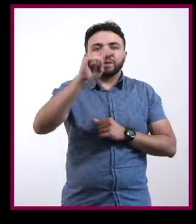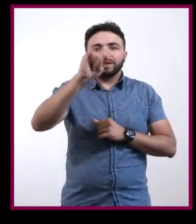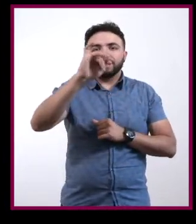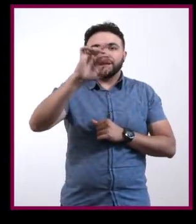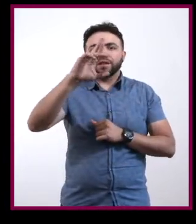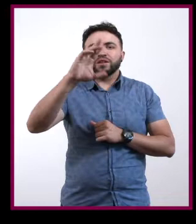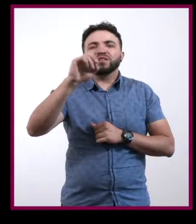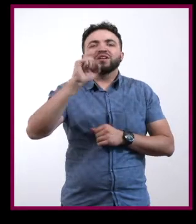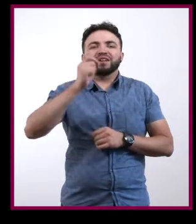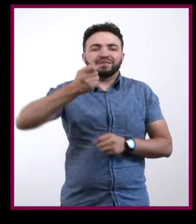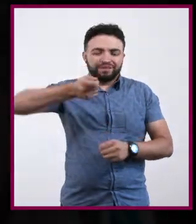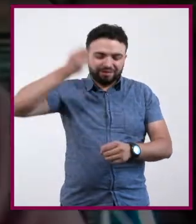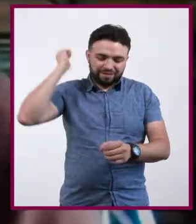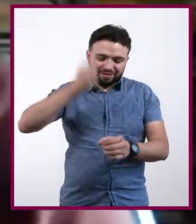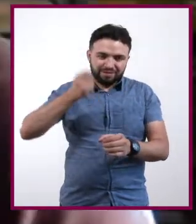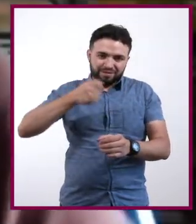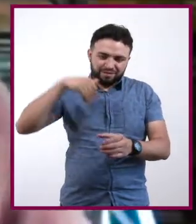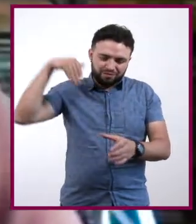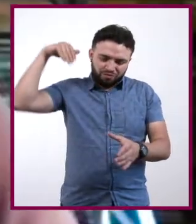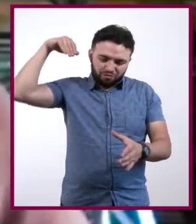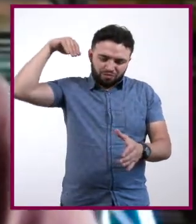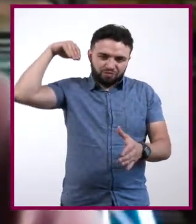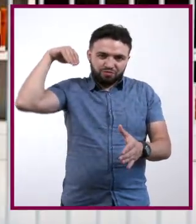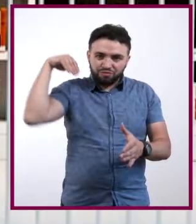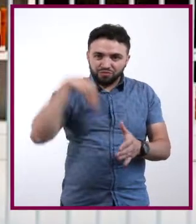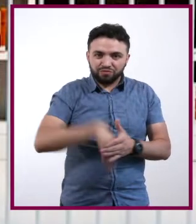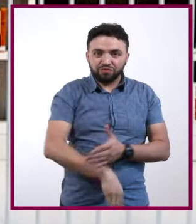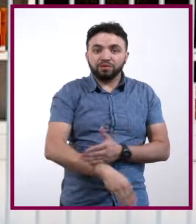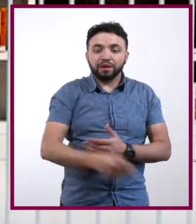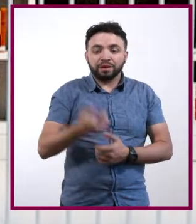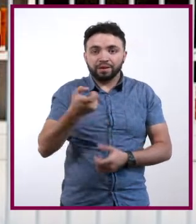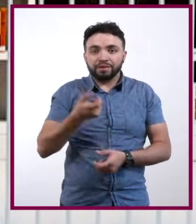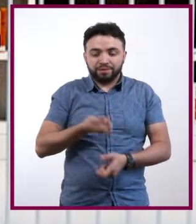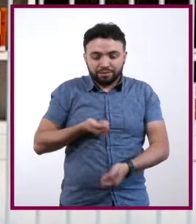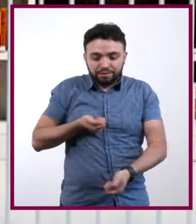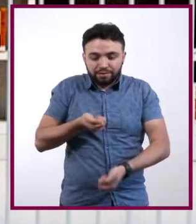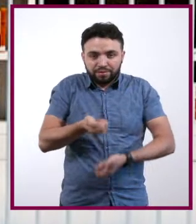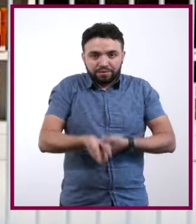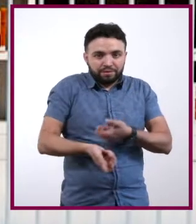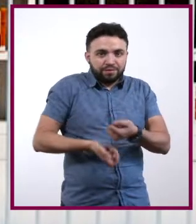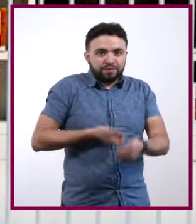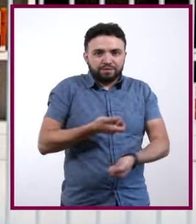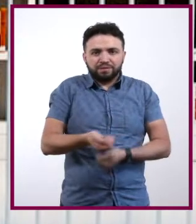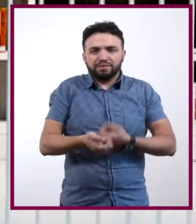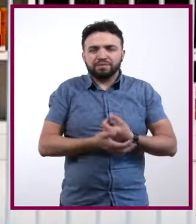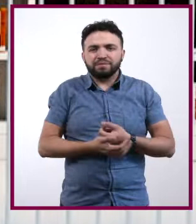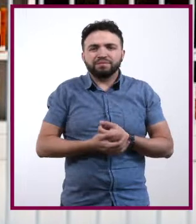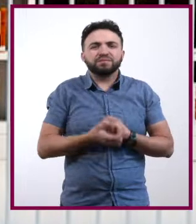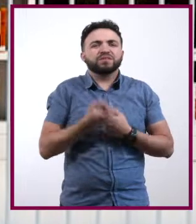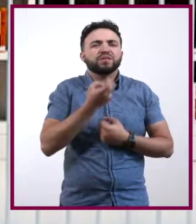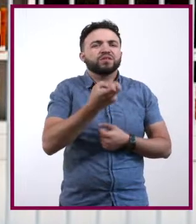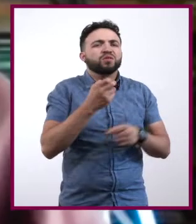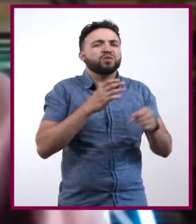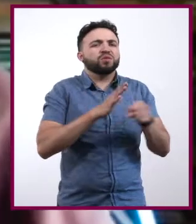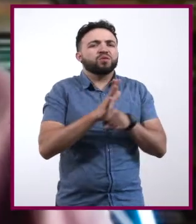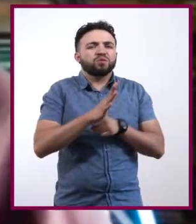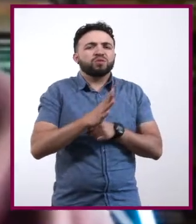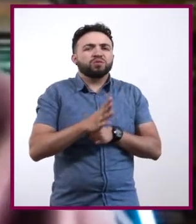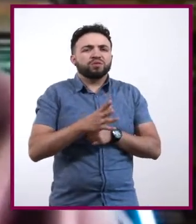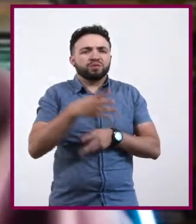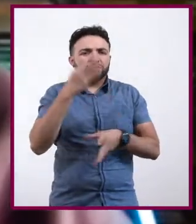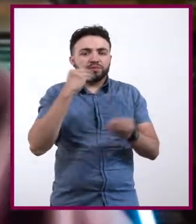un pozo totalmente vertical. A grandes rasgos, ¿en qué consistían sus prácticas rituales funerarias?